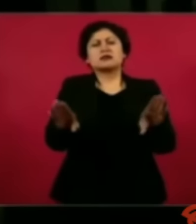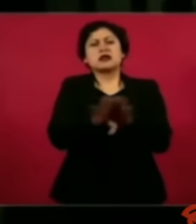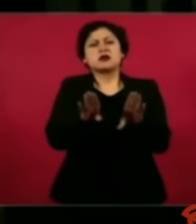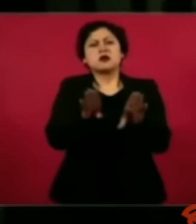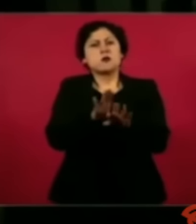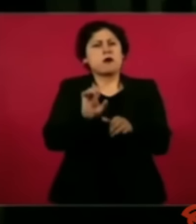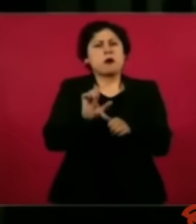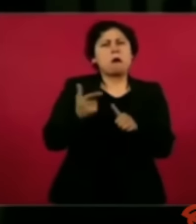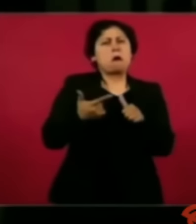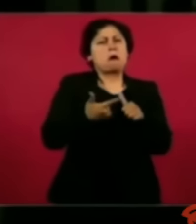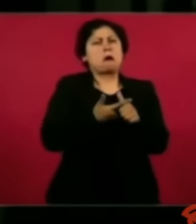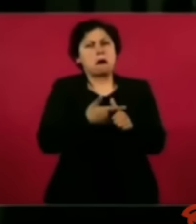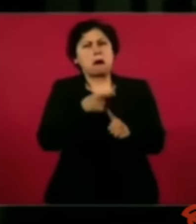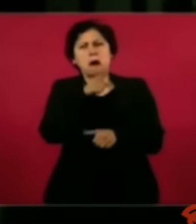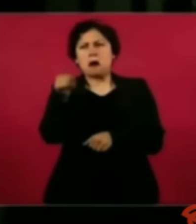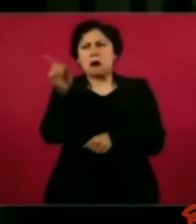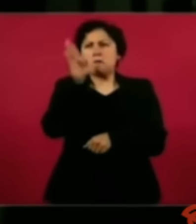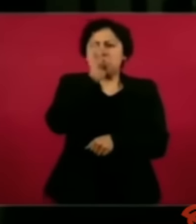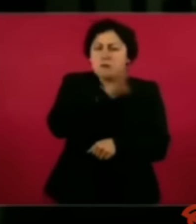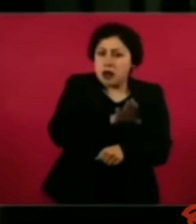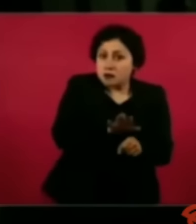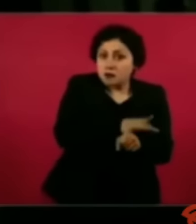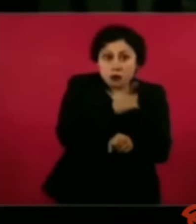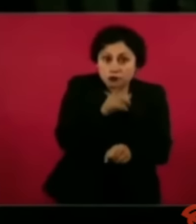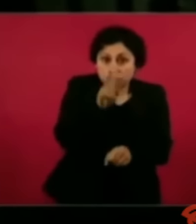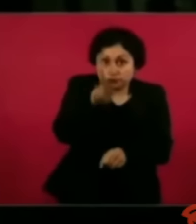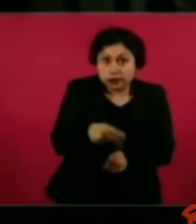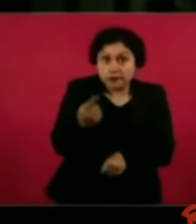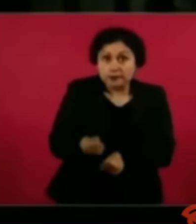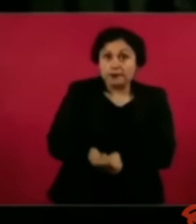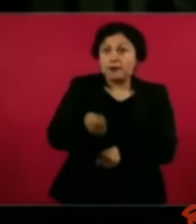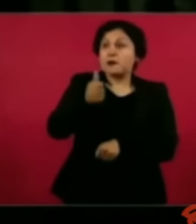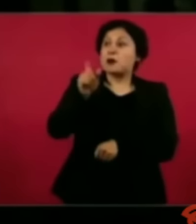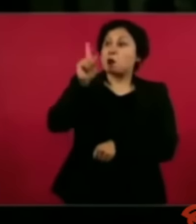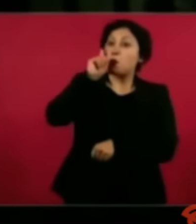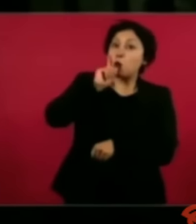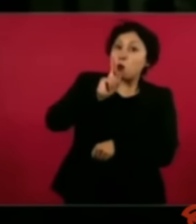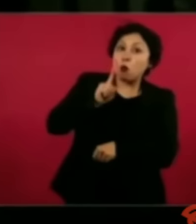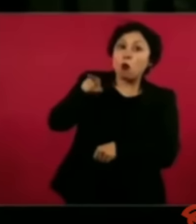Por primera vez en México tendremos una presidenta y una secretaria de Gobernación